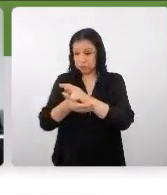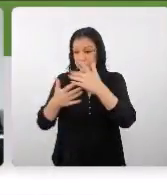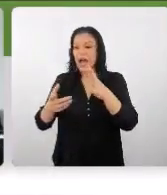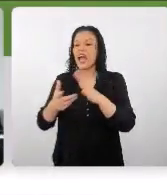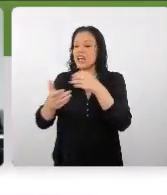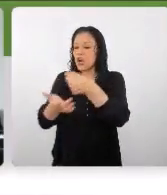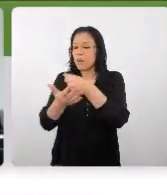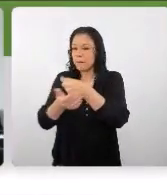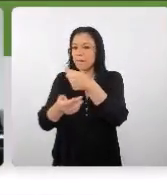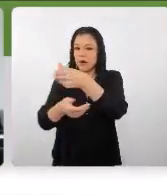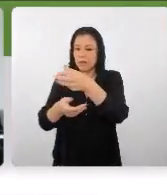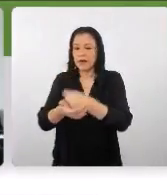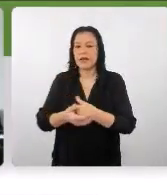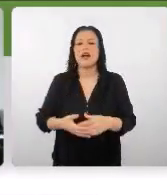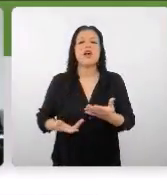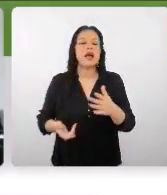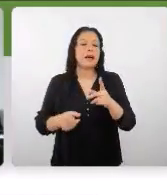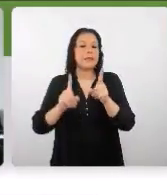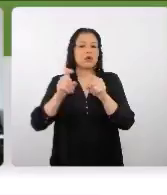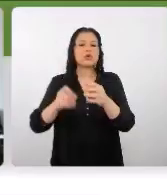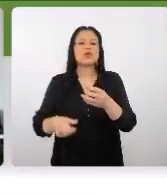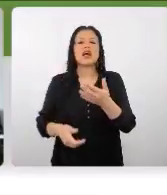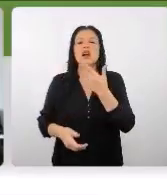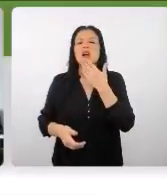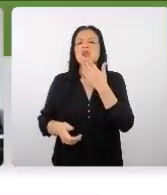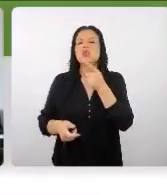¿Con quién realizaría su próximo viaje?